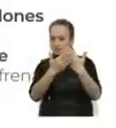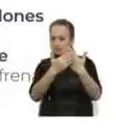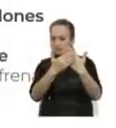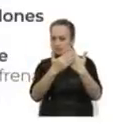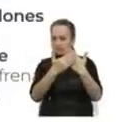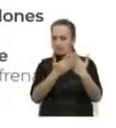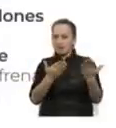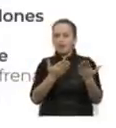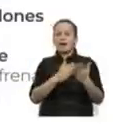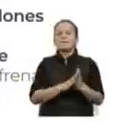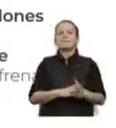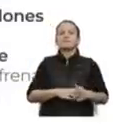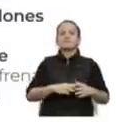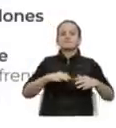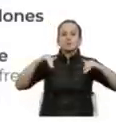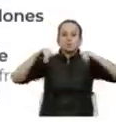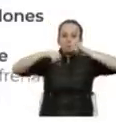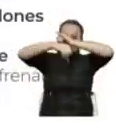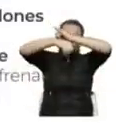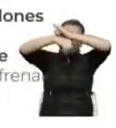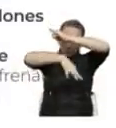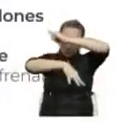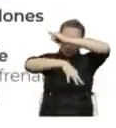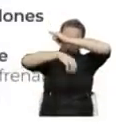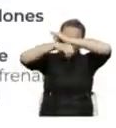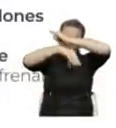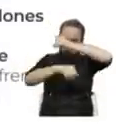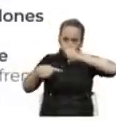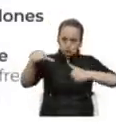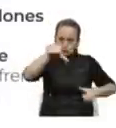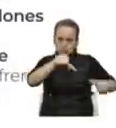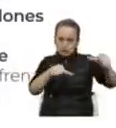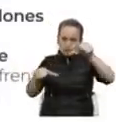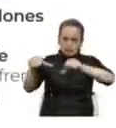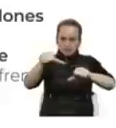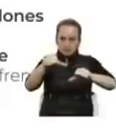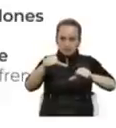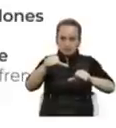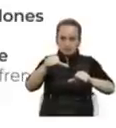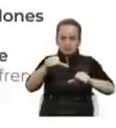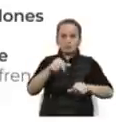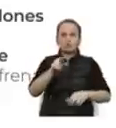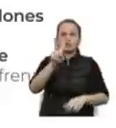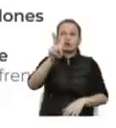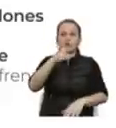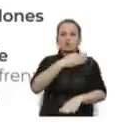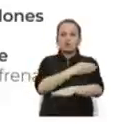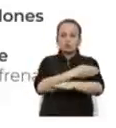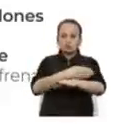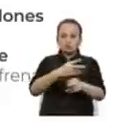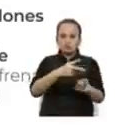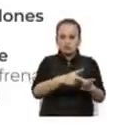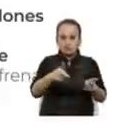que se fumigaron 2 millones de hectáreas de coca